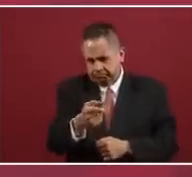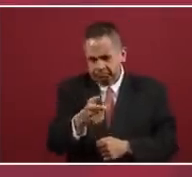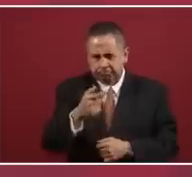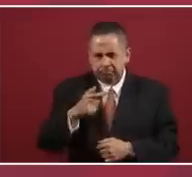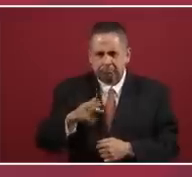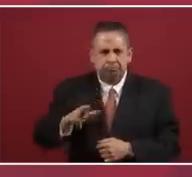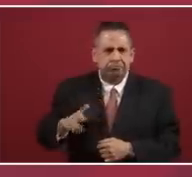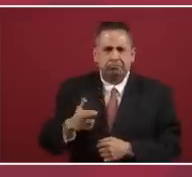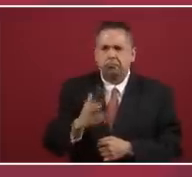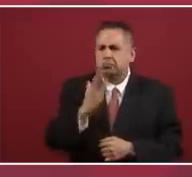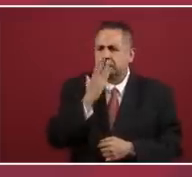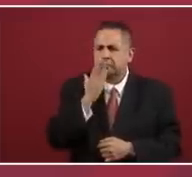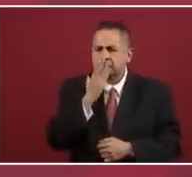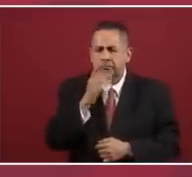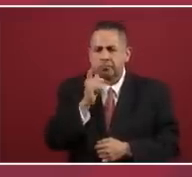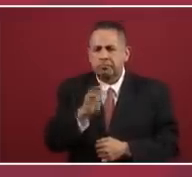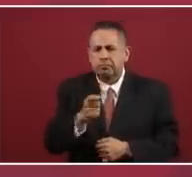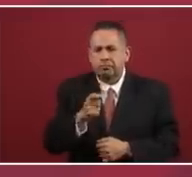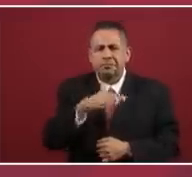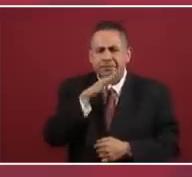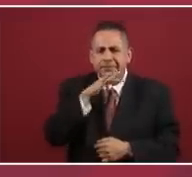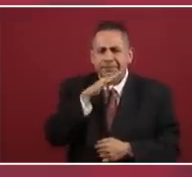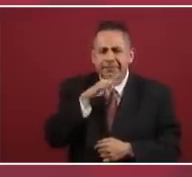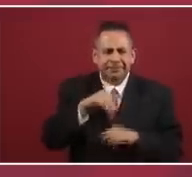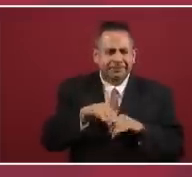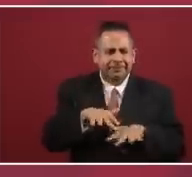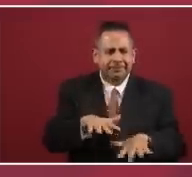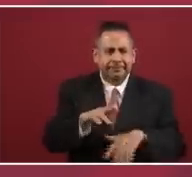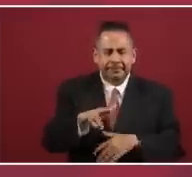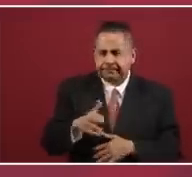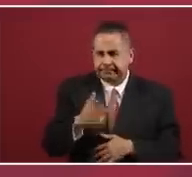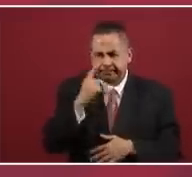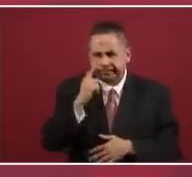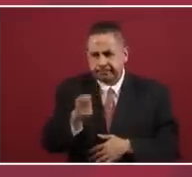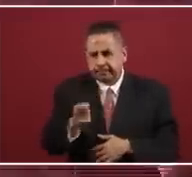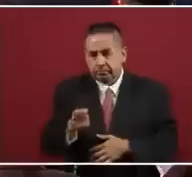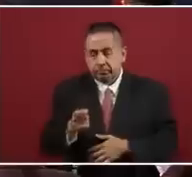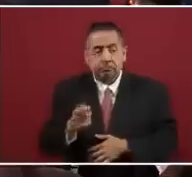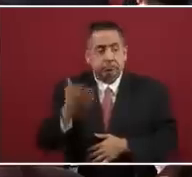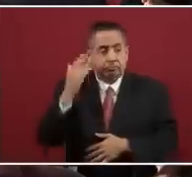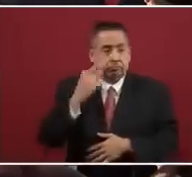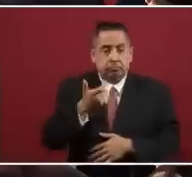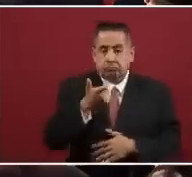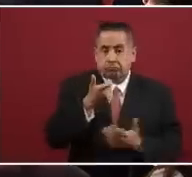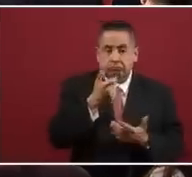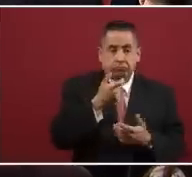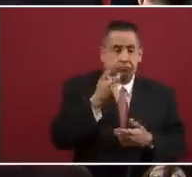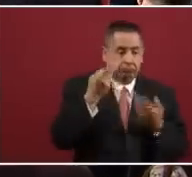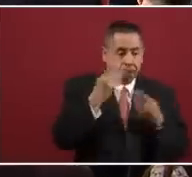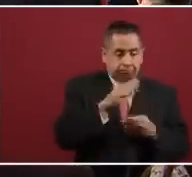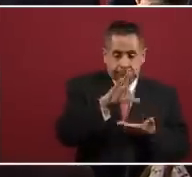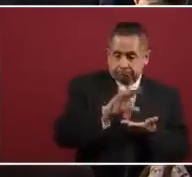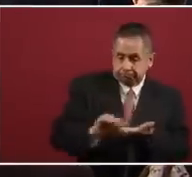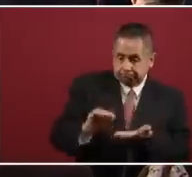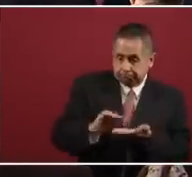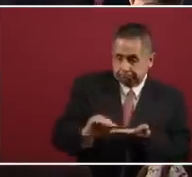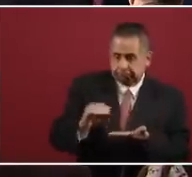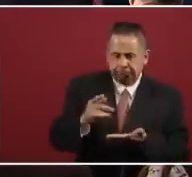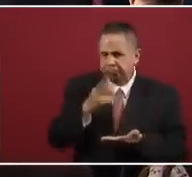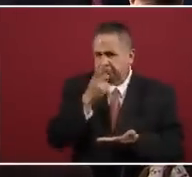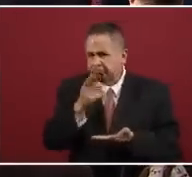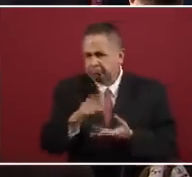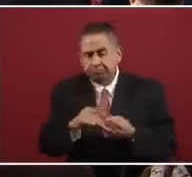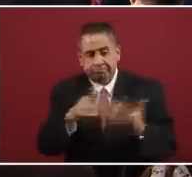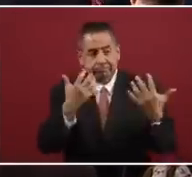el río Sonora, lo de la contaminación. Se hizo fideicomiso, se alega de que